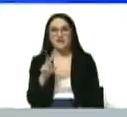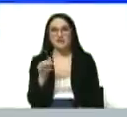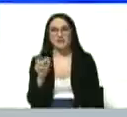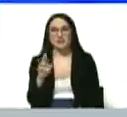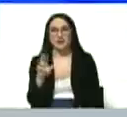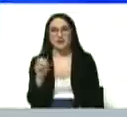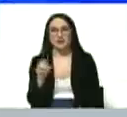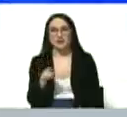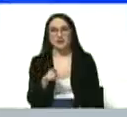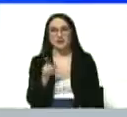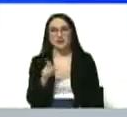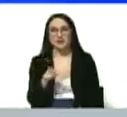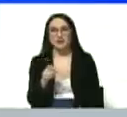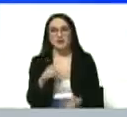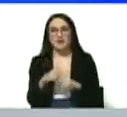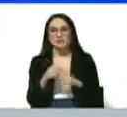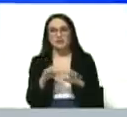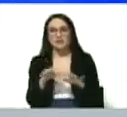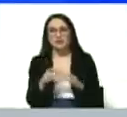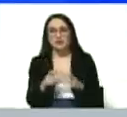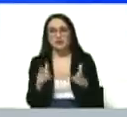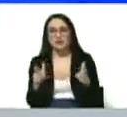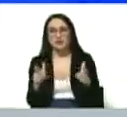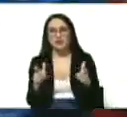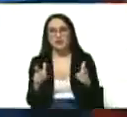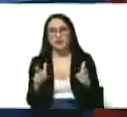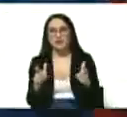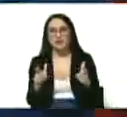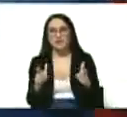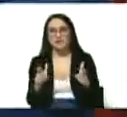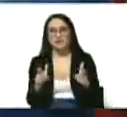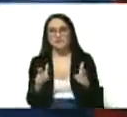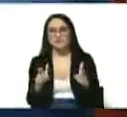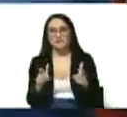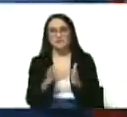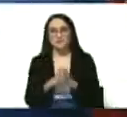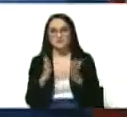ex secretario general de la OPEP.